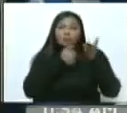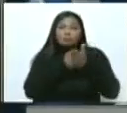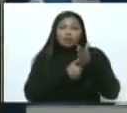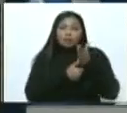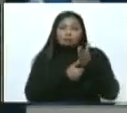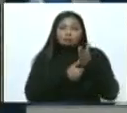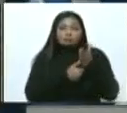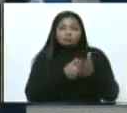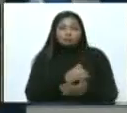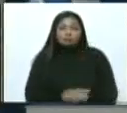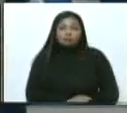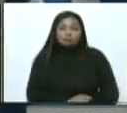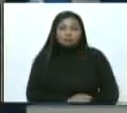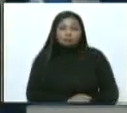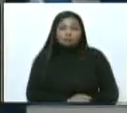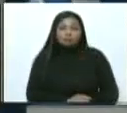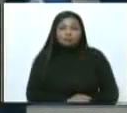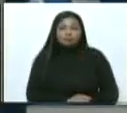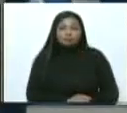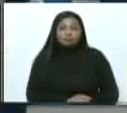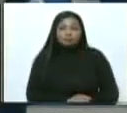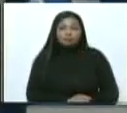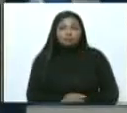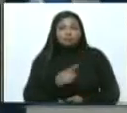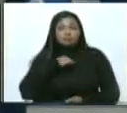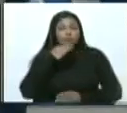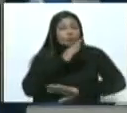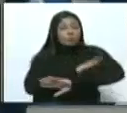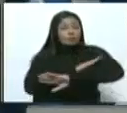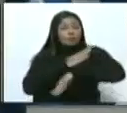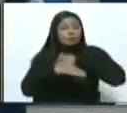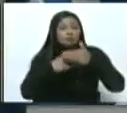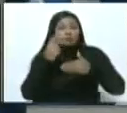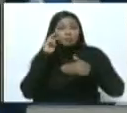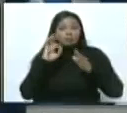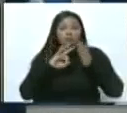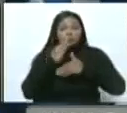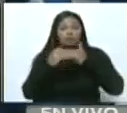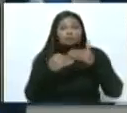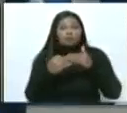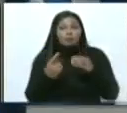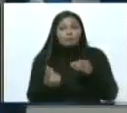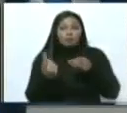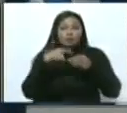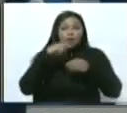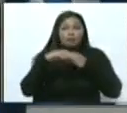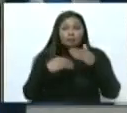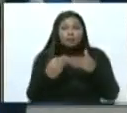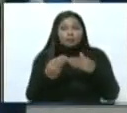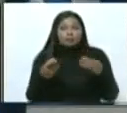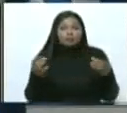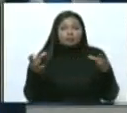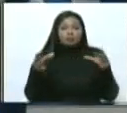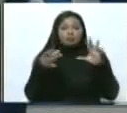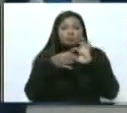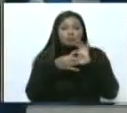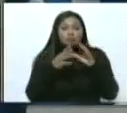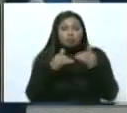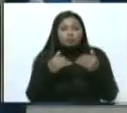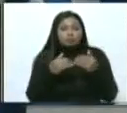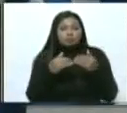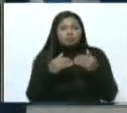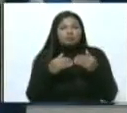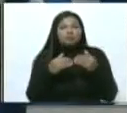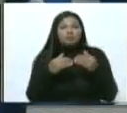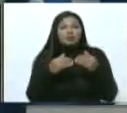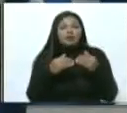extirpar, ¿no? Y se ha actuado sin contemplaciones contra estos funcionarios involucrados en esta red de narcotráfico.